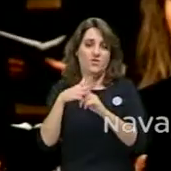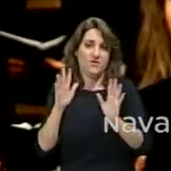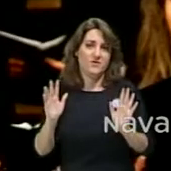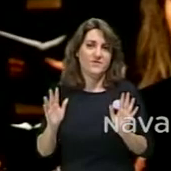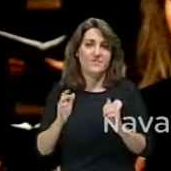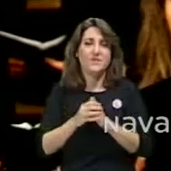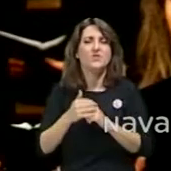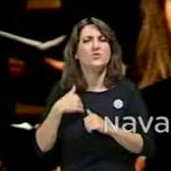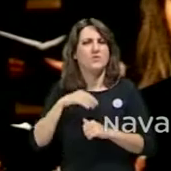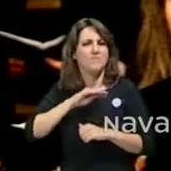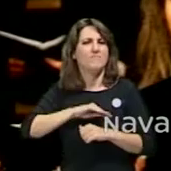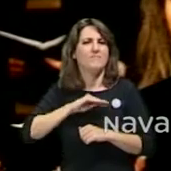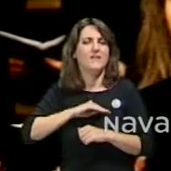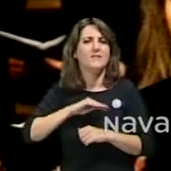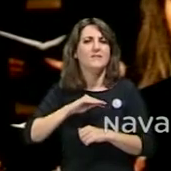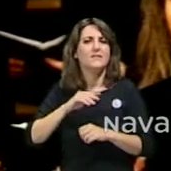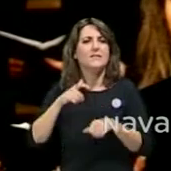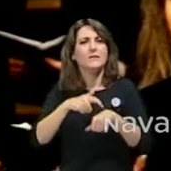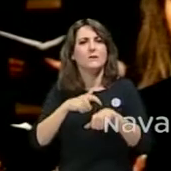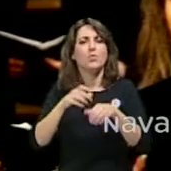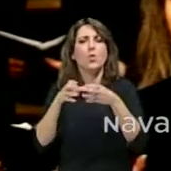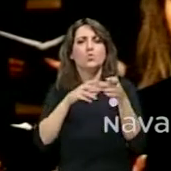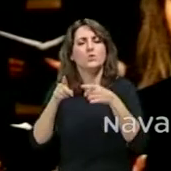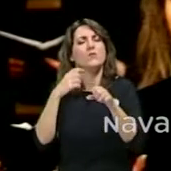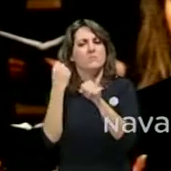ya llevaba bastante tiempo en la Junta y